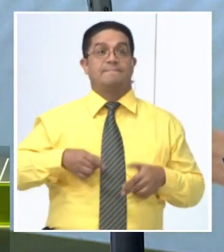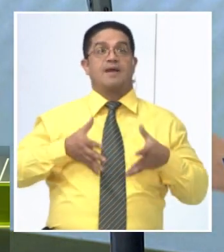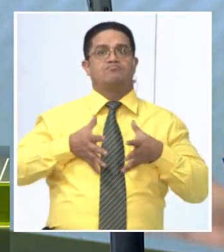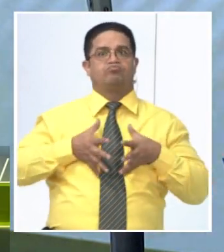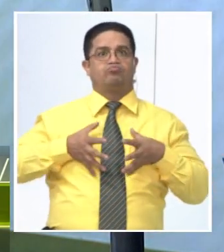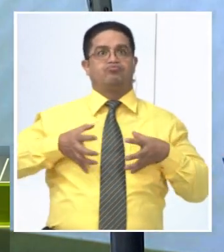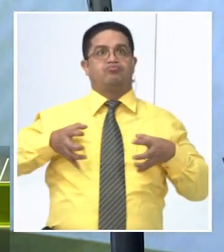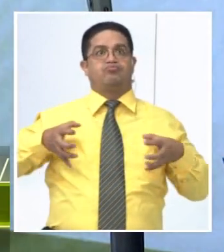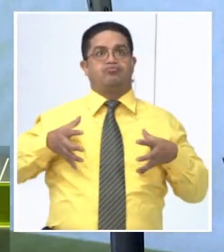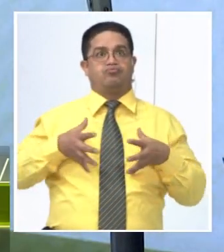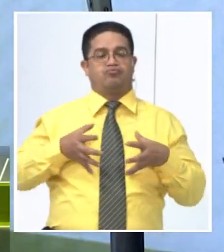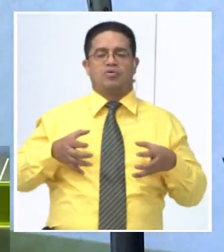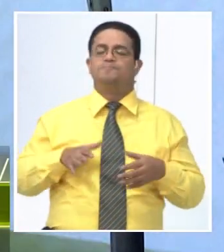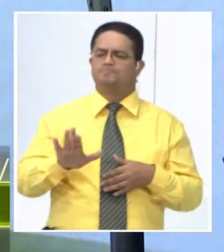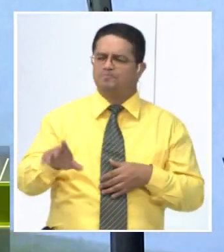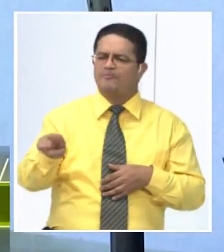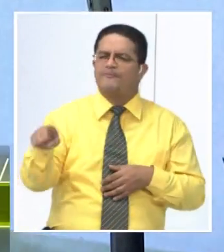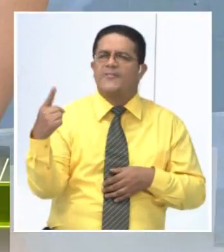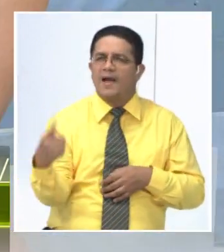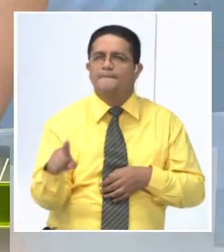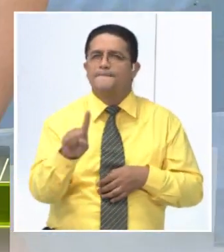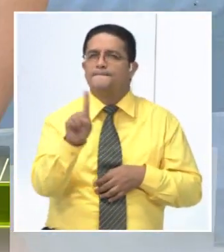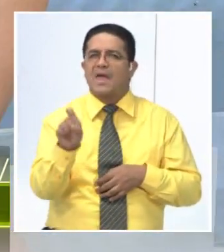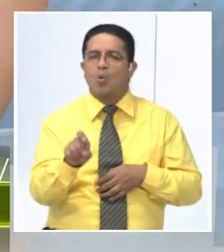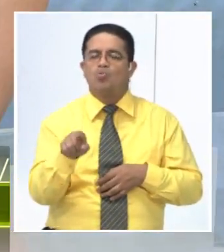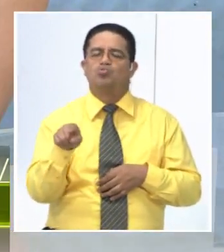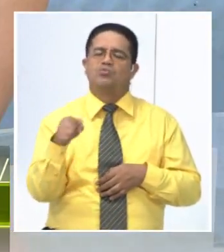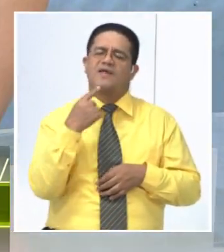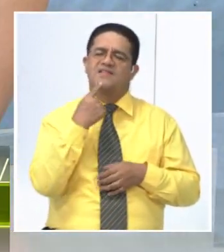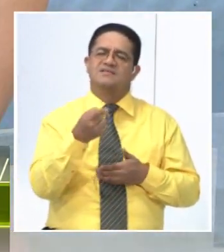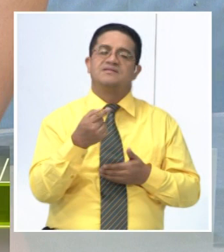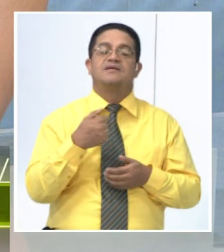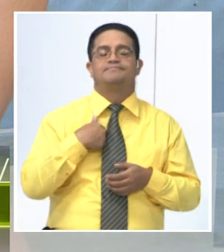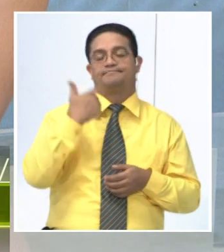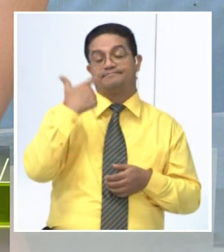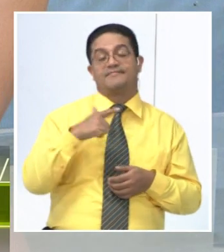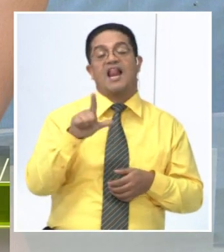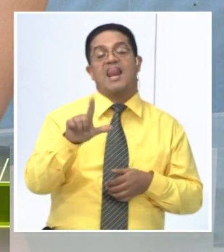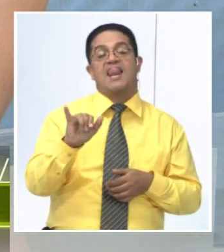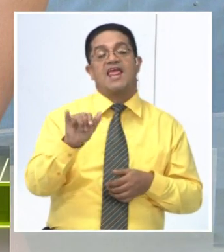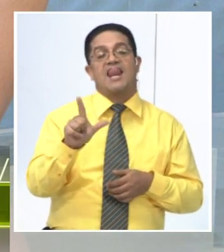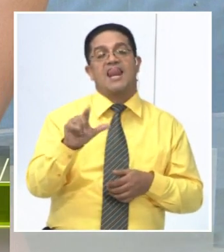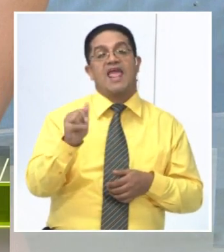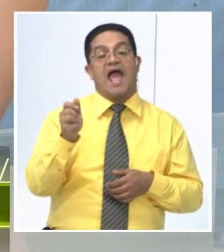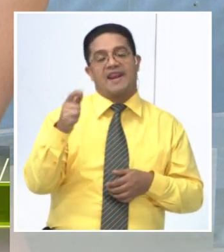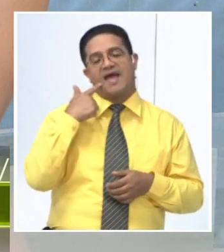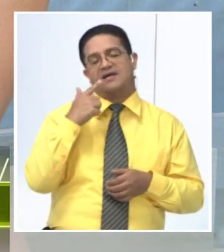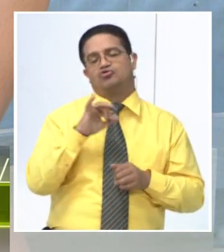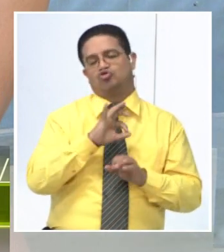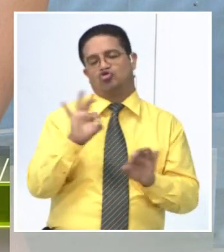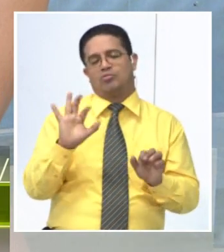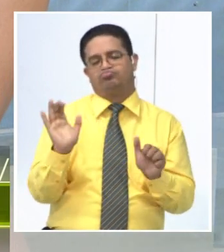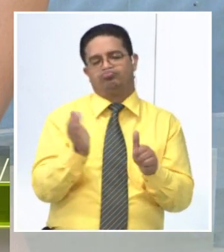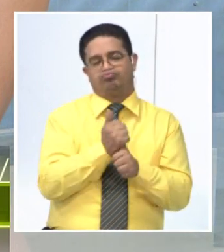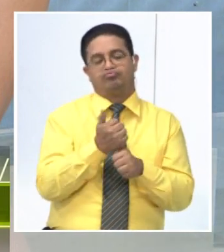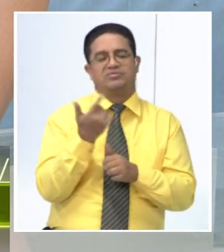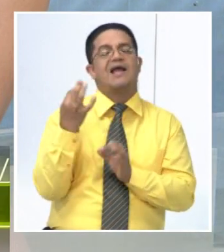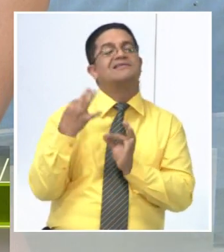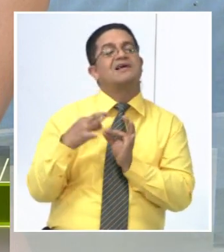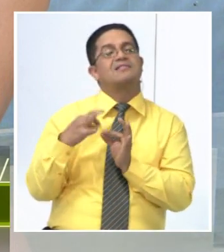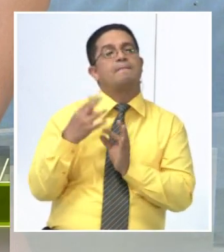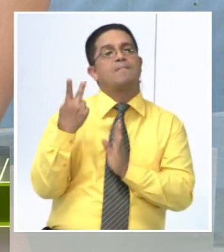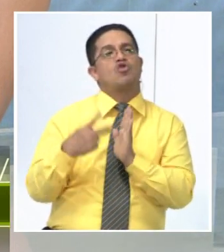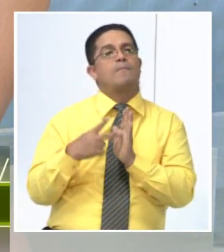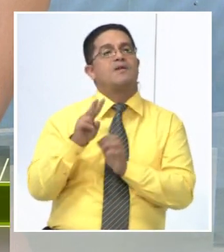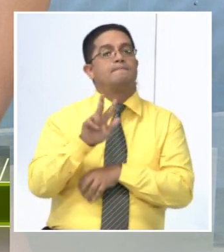Por supuesto, por acá tenemos una pregunta, la hace Liro y nos dice: soy Liliana, tuve diagnóstico de colon en septiembre del 2023, no